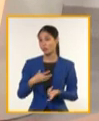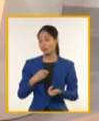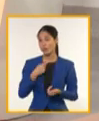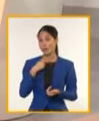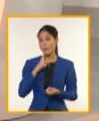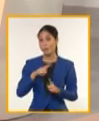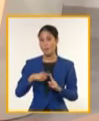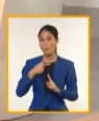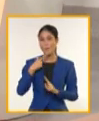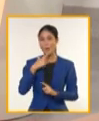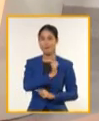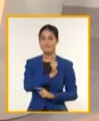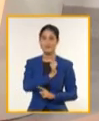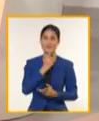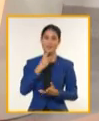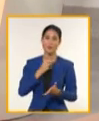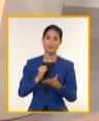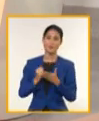momento difícil, ¿no?